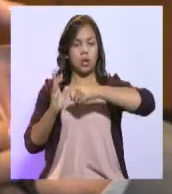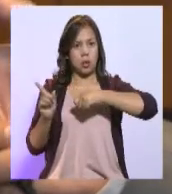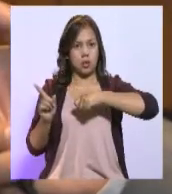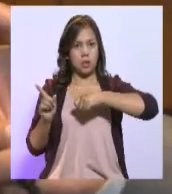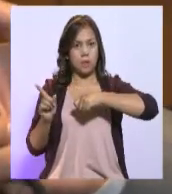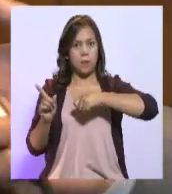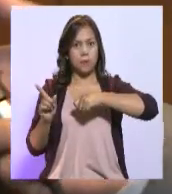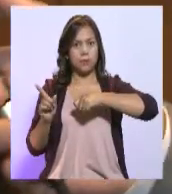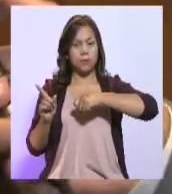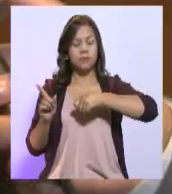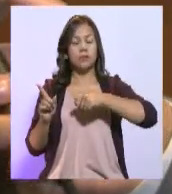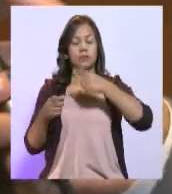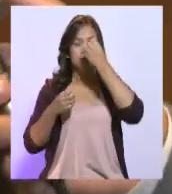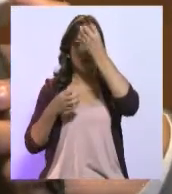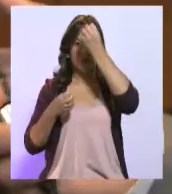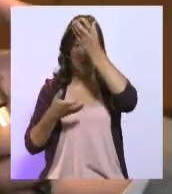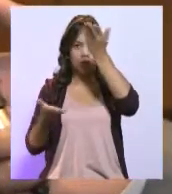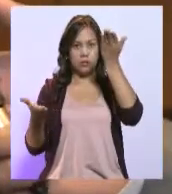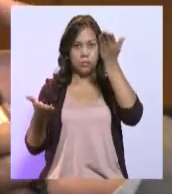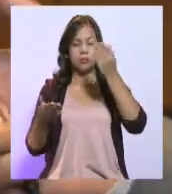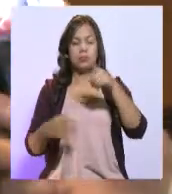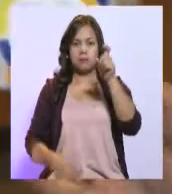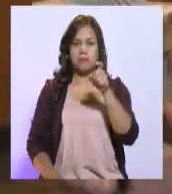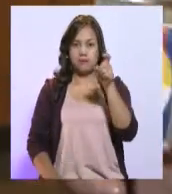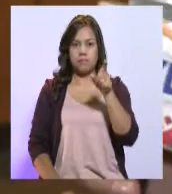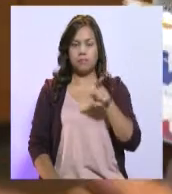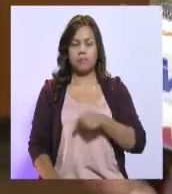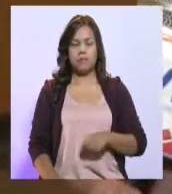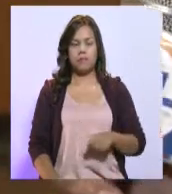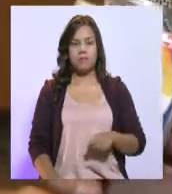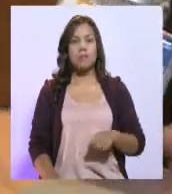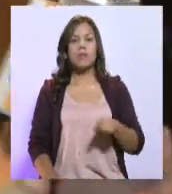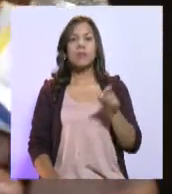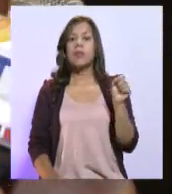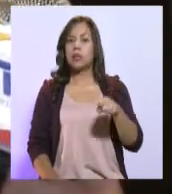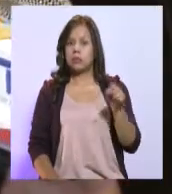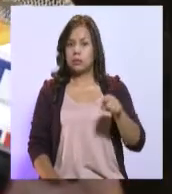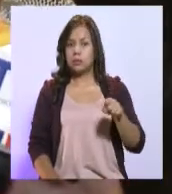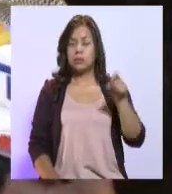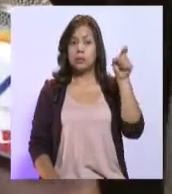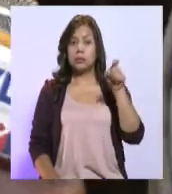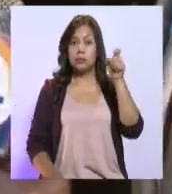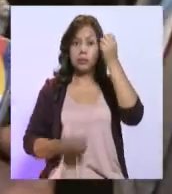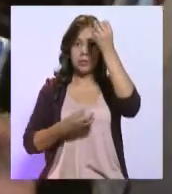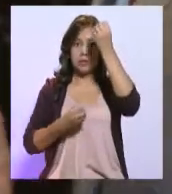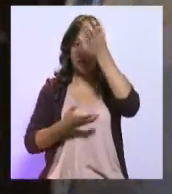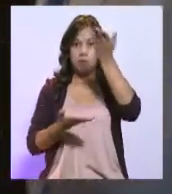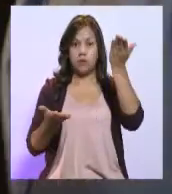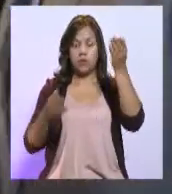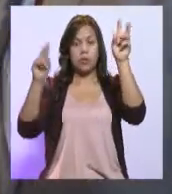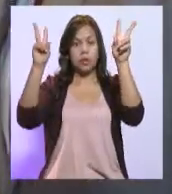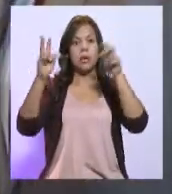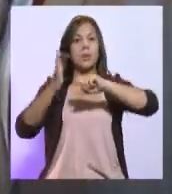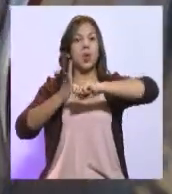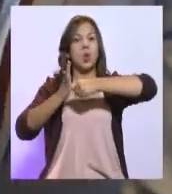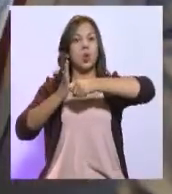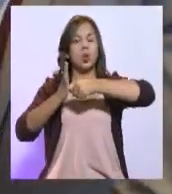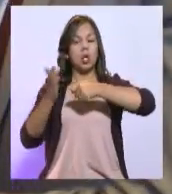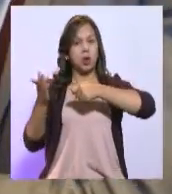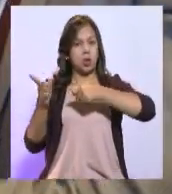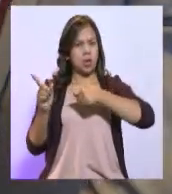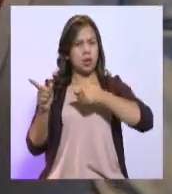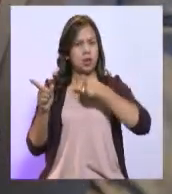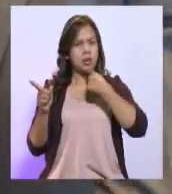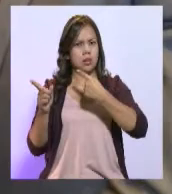que darnos la información que corresponde en ese sentido. Asambleísta, precisamente existe un informe elaborado por la Contraloría General del Estado en donde